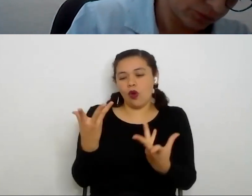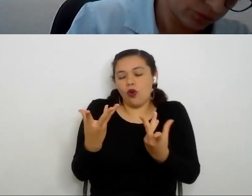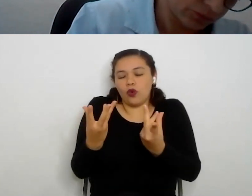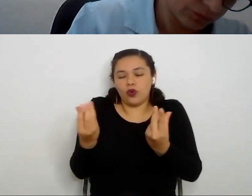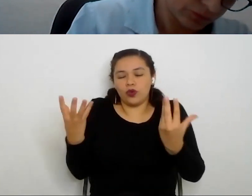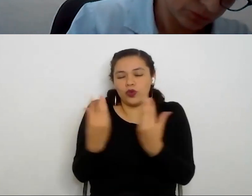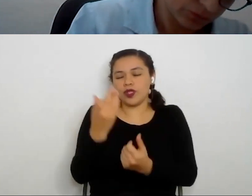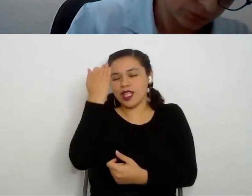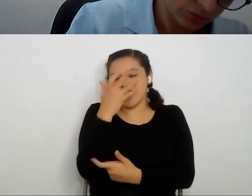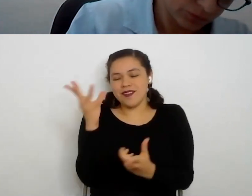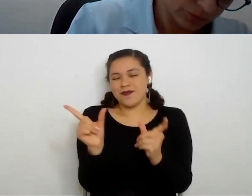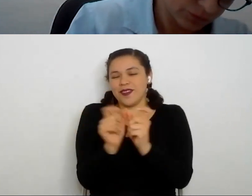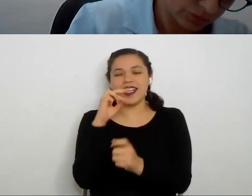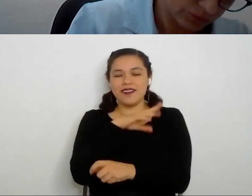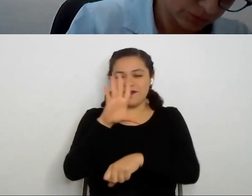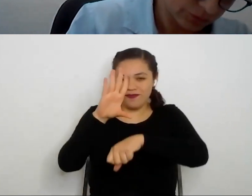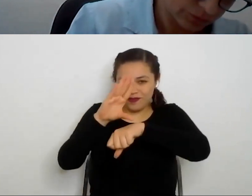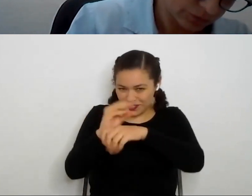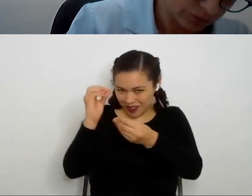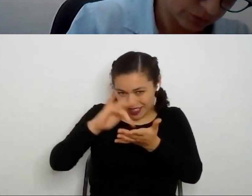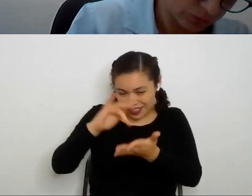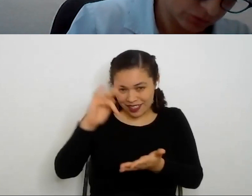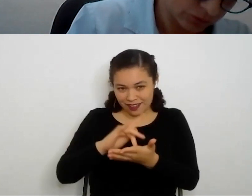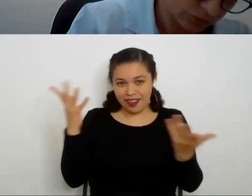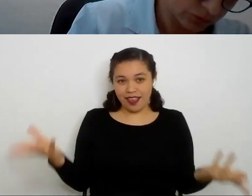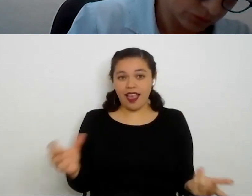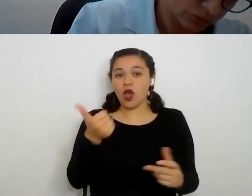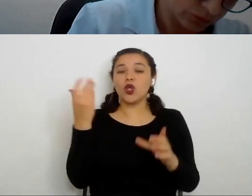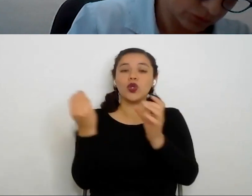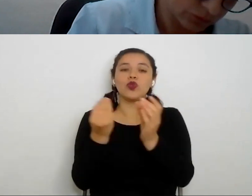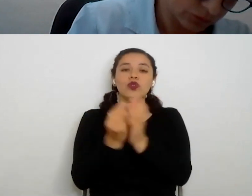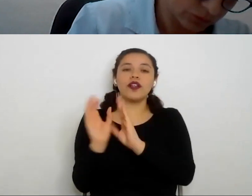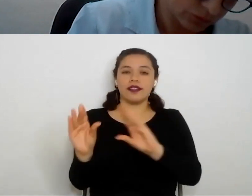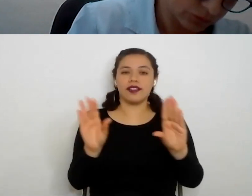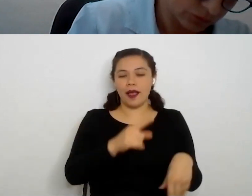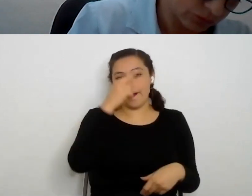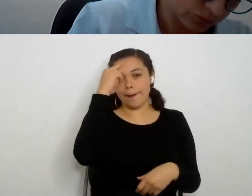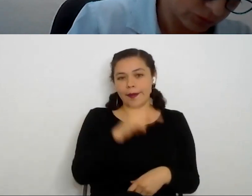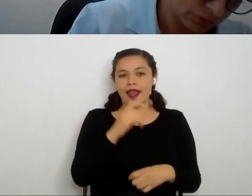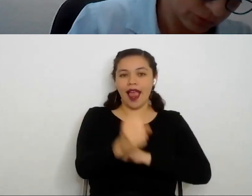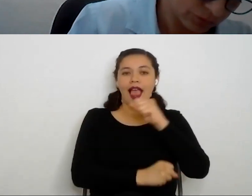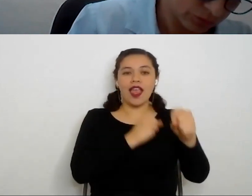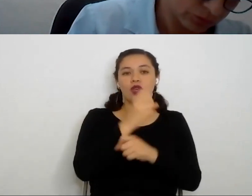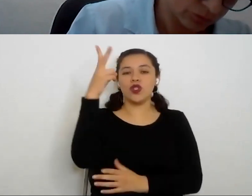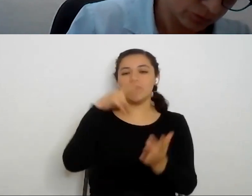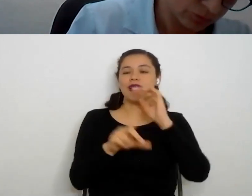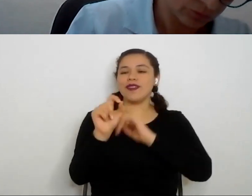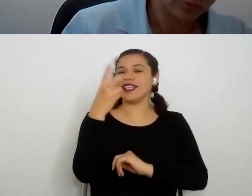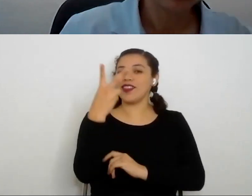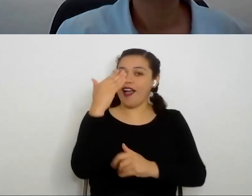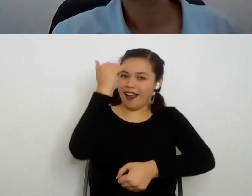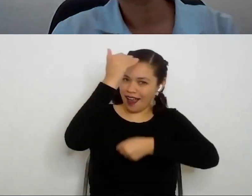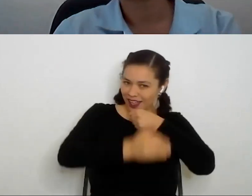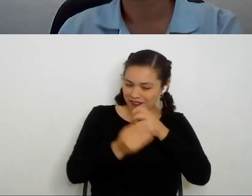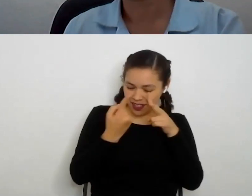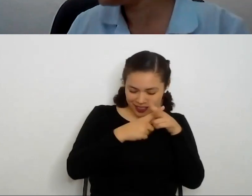un ratito de su mañana, y pues todavía tenemos algunos cursos de capacitación para cerrar el año 2022 y